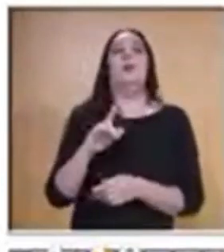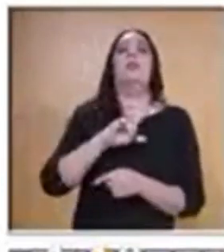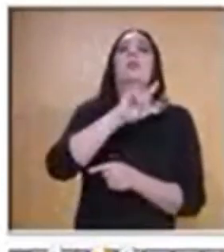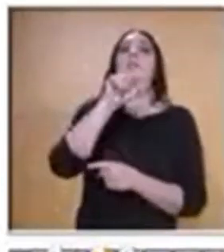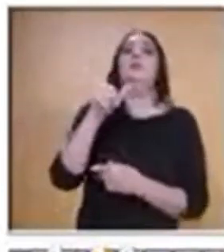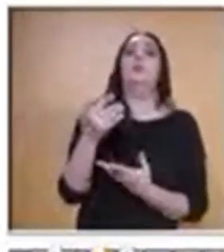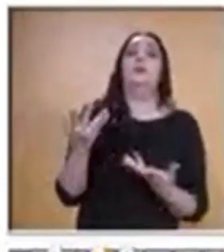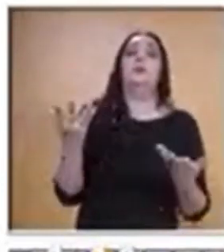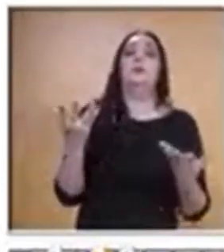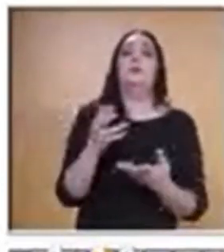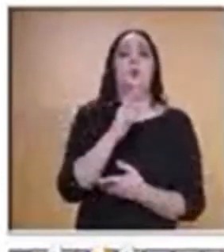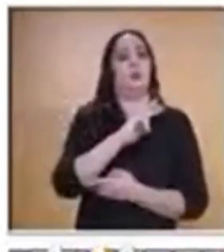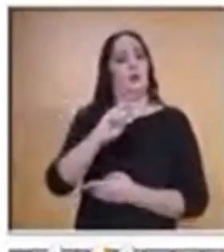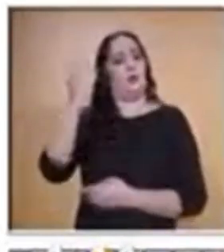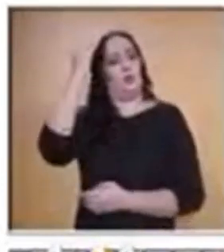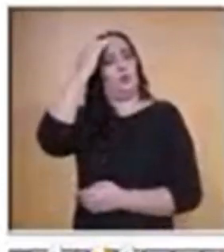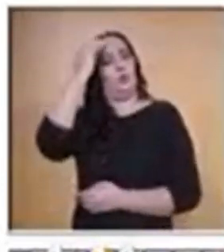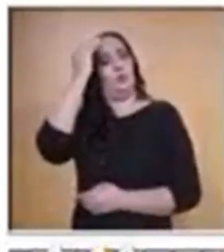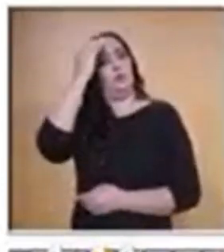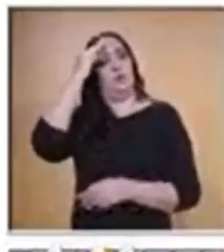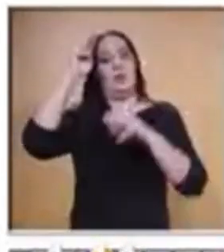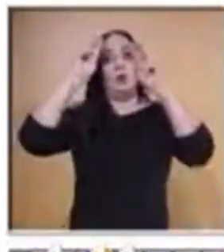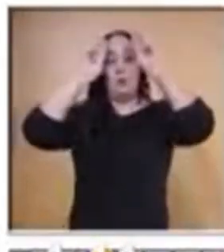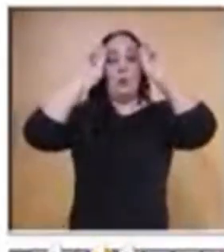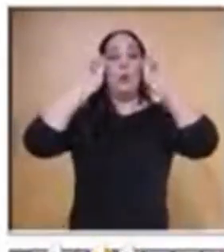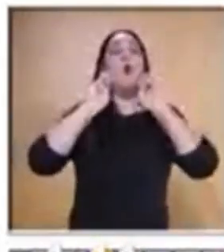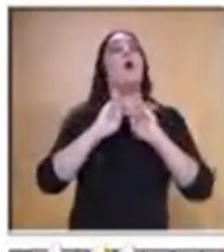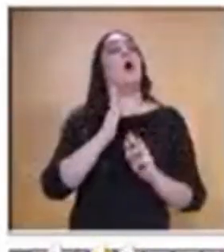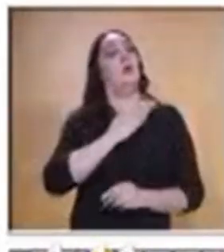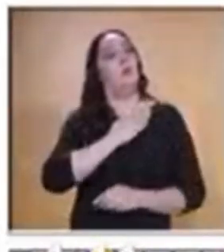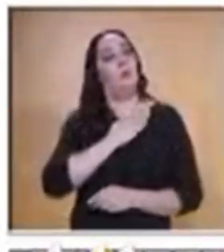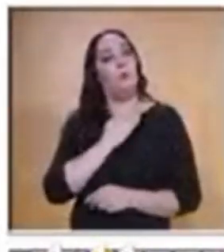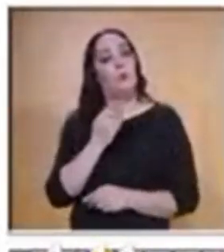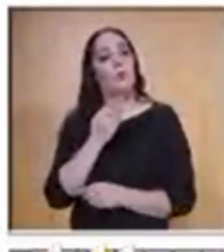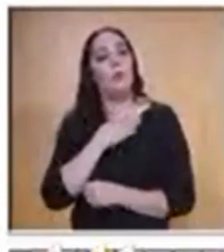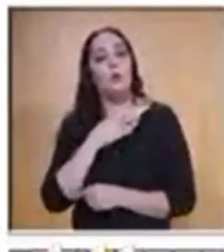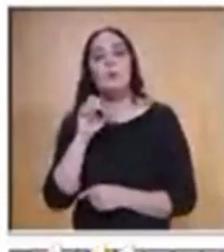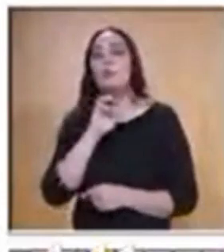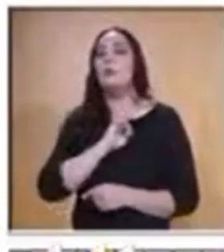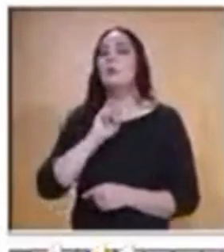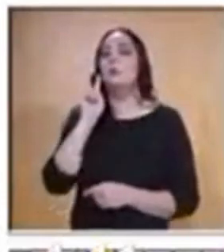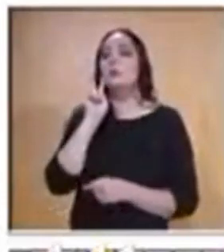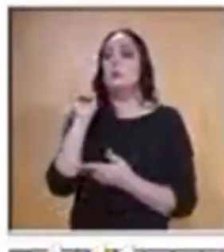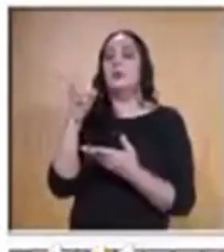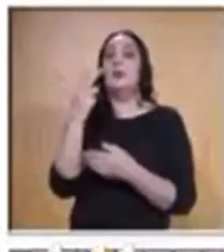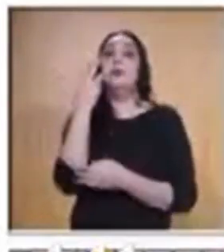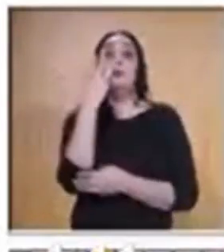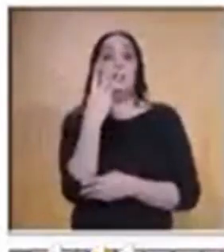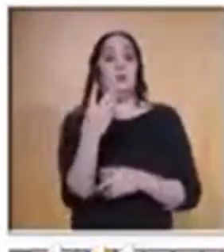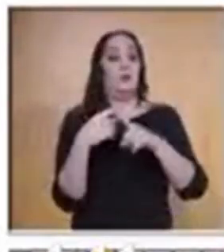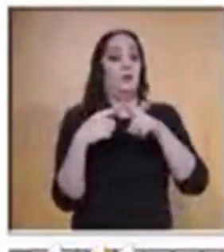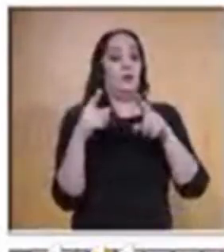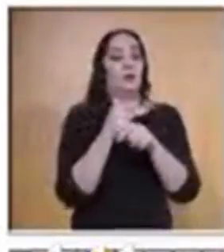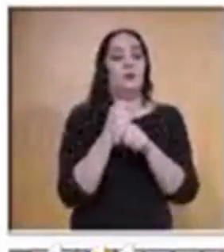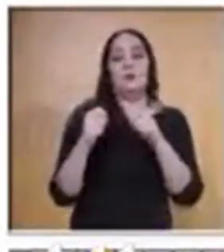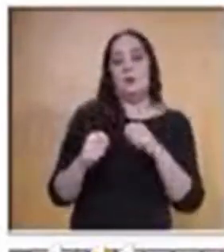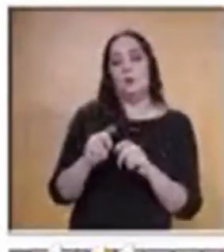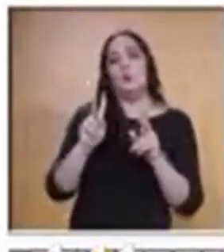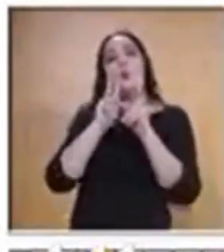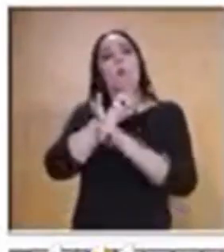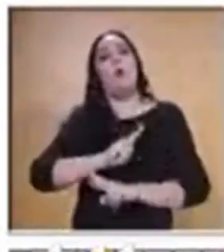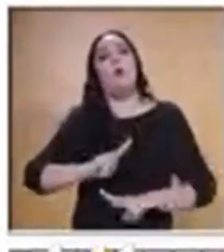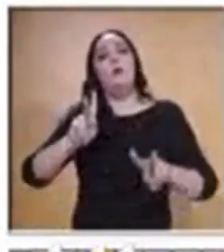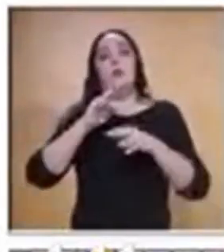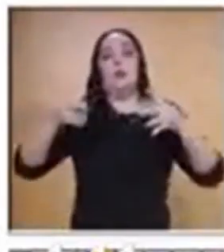convirtió en una reconocida monja piadosa. Dentro de su obra se aprecian tres grandes géneros: poesía, teatro